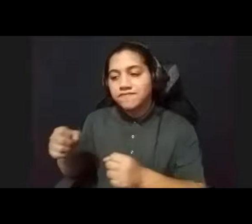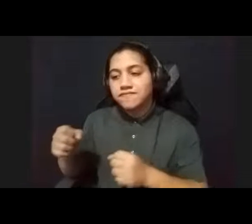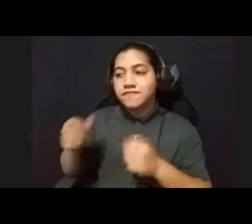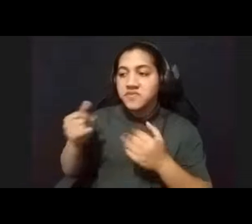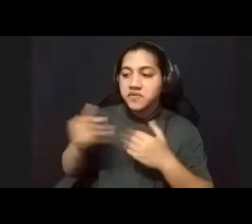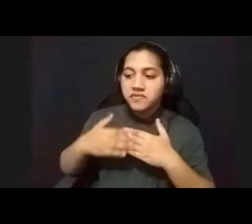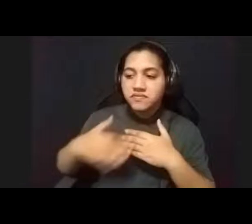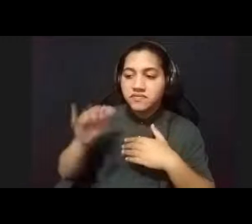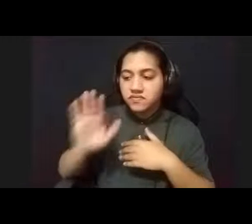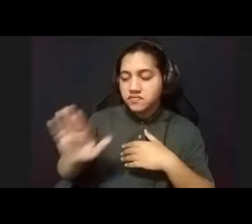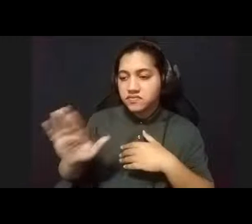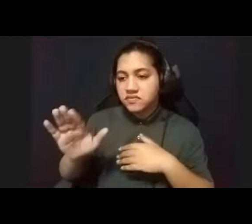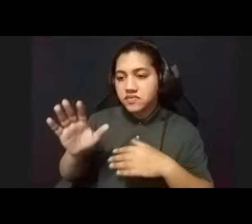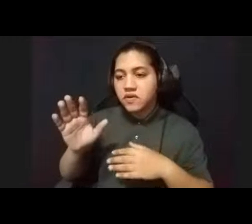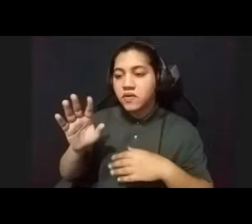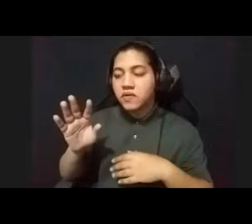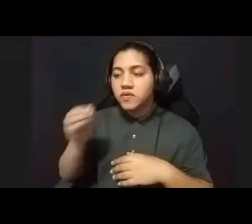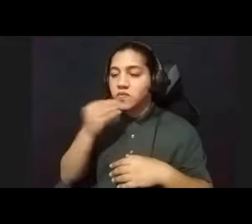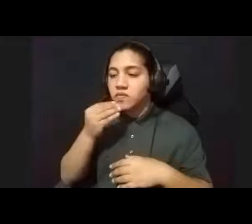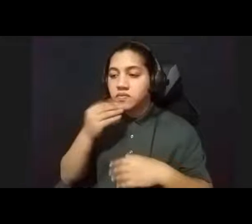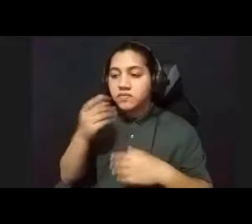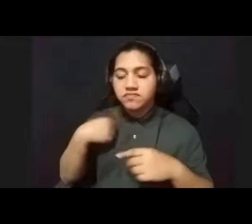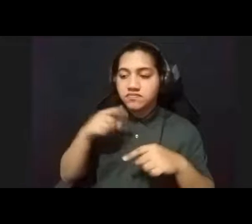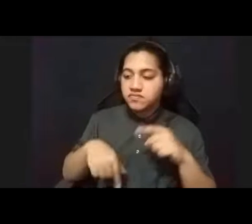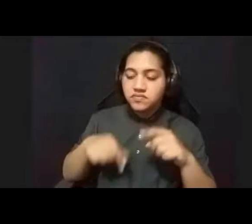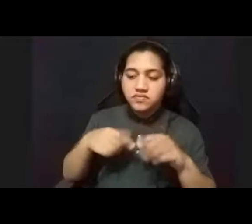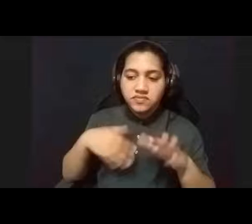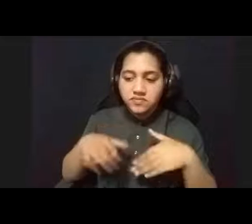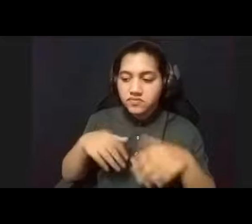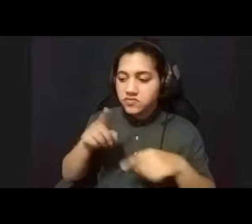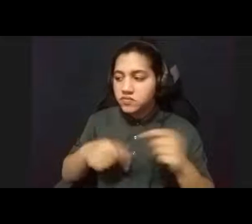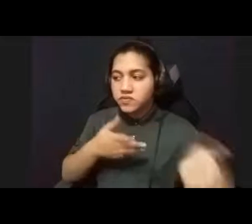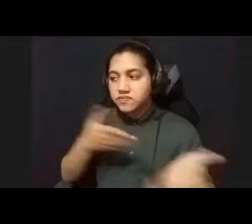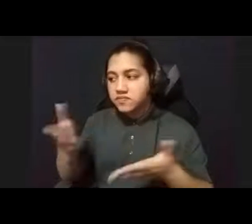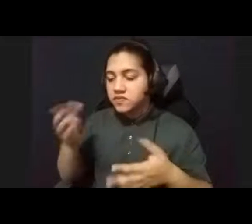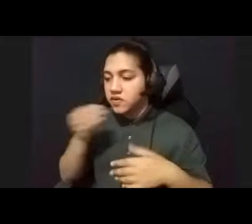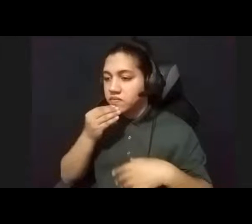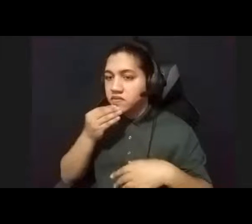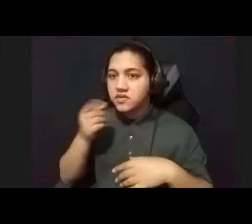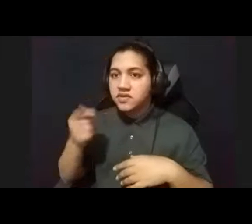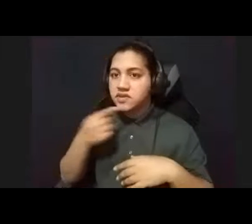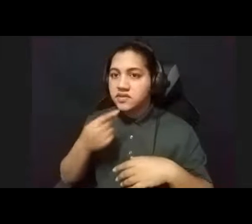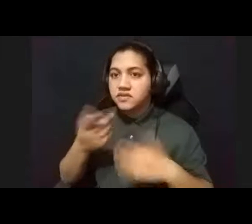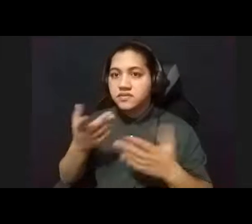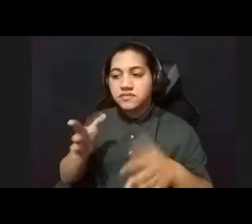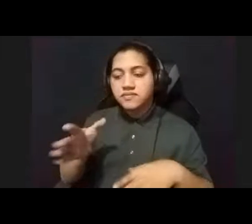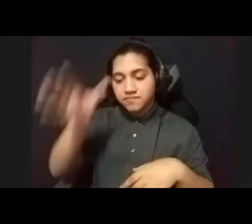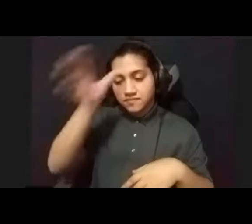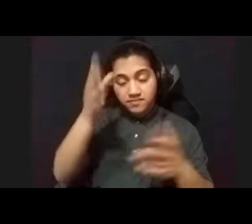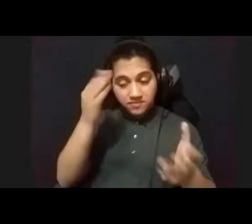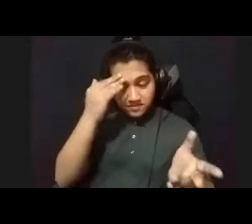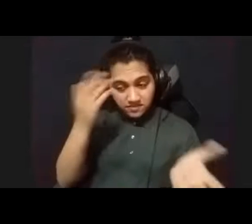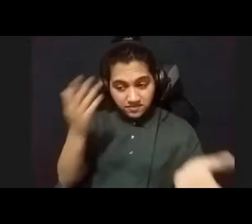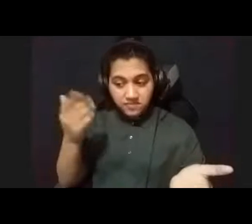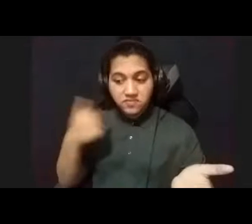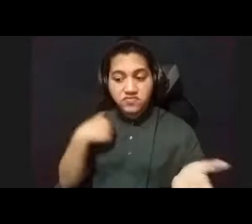tu propia comida porque ya yo no puedo caminar casi, ya yo no puedo traerte comida. Y ella le dice, padre, pues ¿sabes qué? Que me